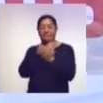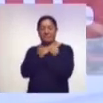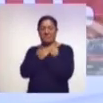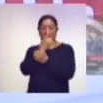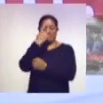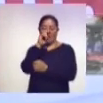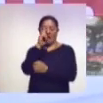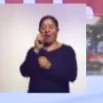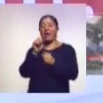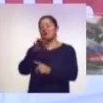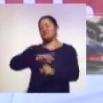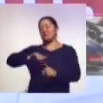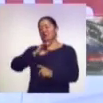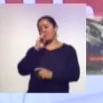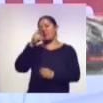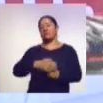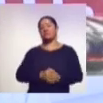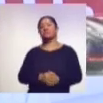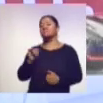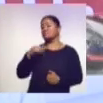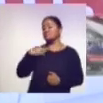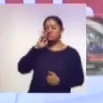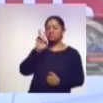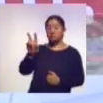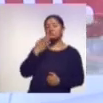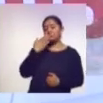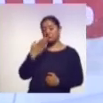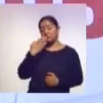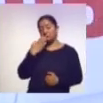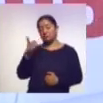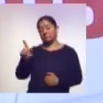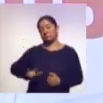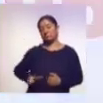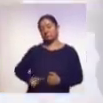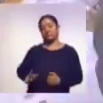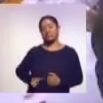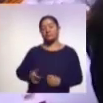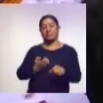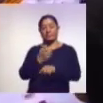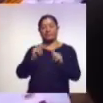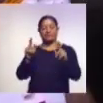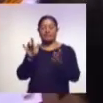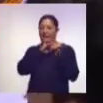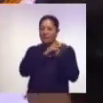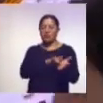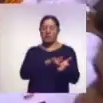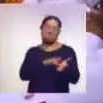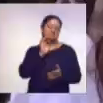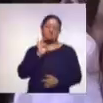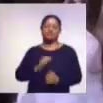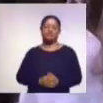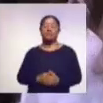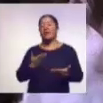Sí, pues realmente es muy bueno saber eso, saber que el gobierno del estado apoya. Con información de Adán Morales,